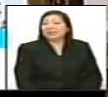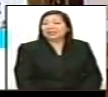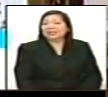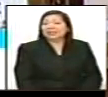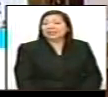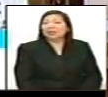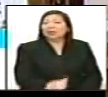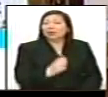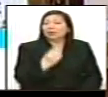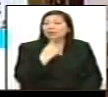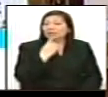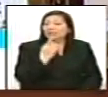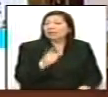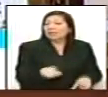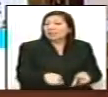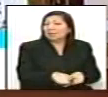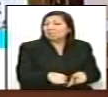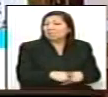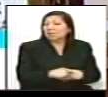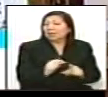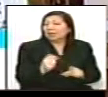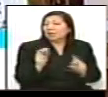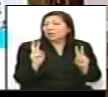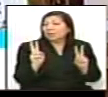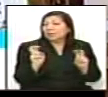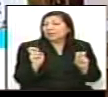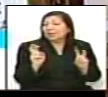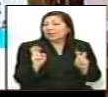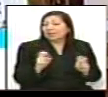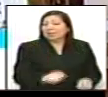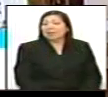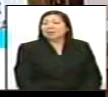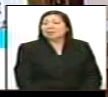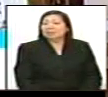pertinentes. Y yo lo haría también con un tema